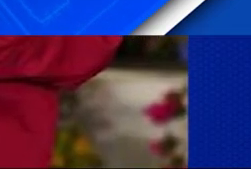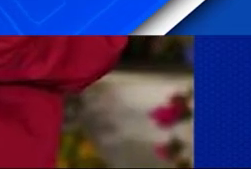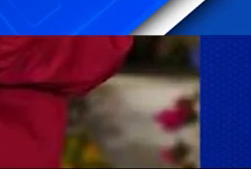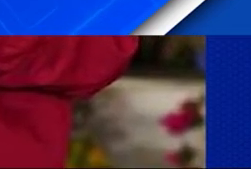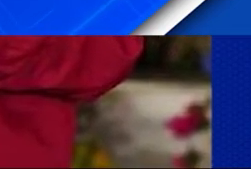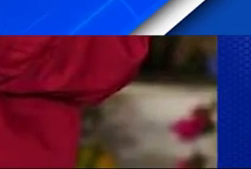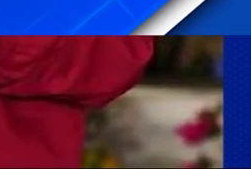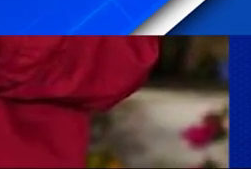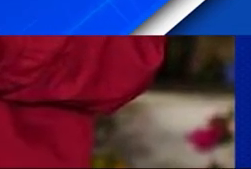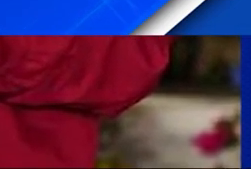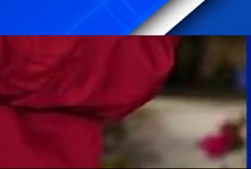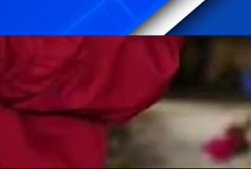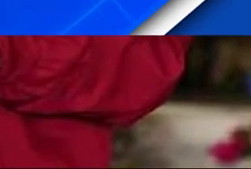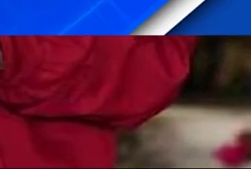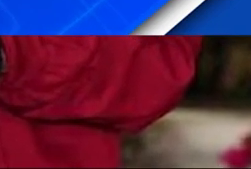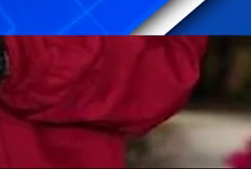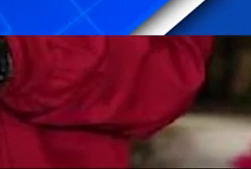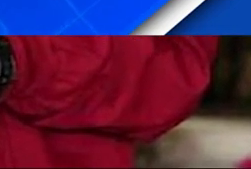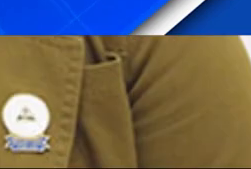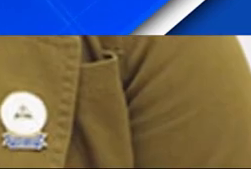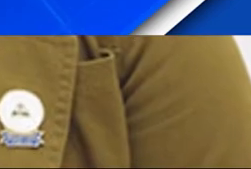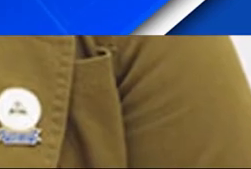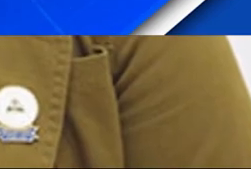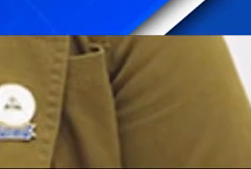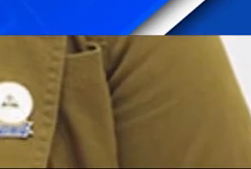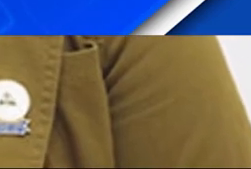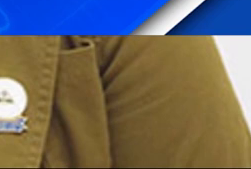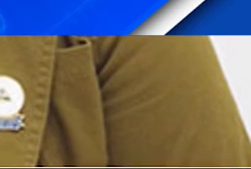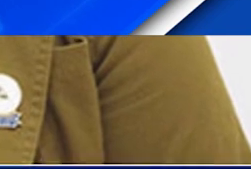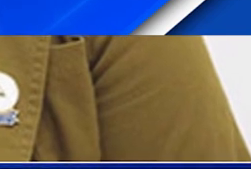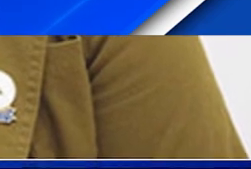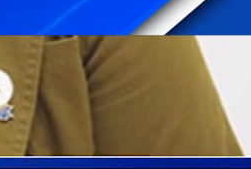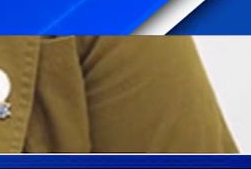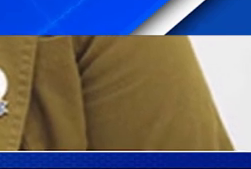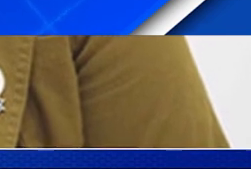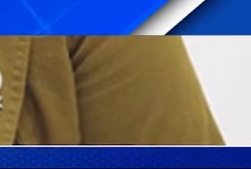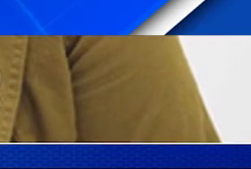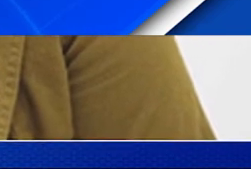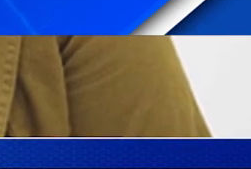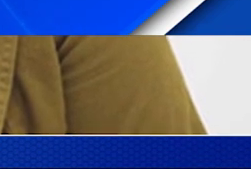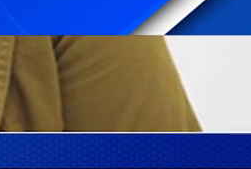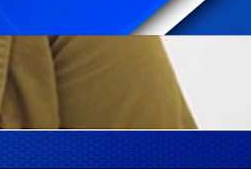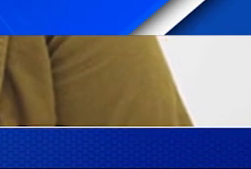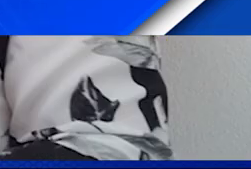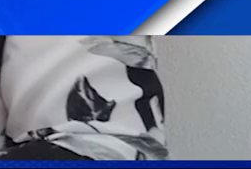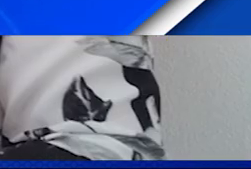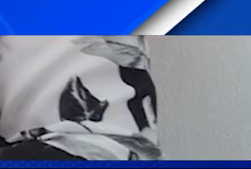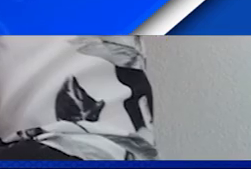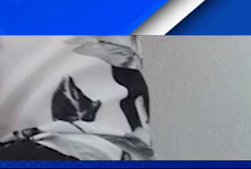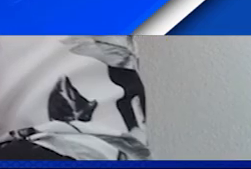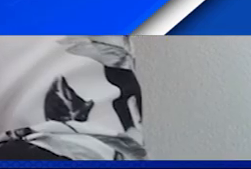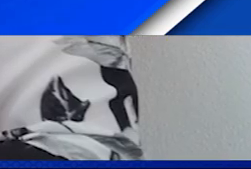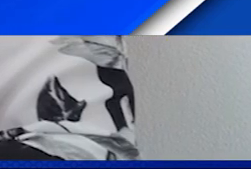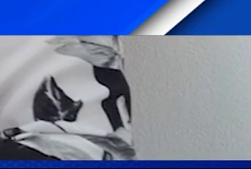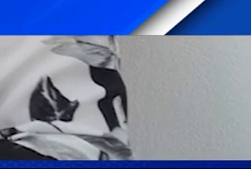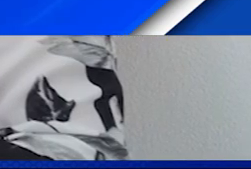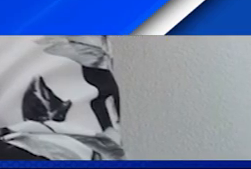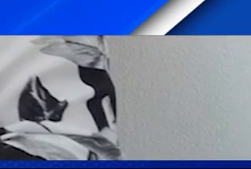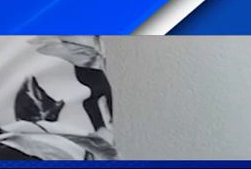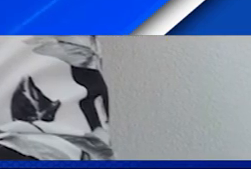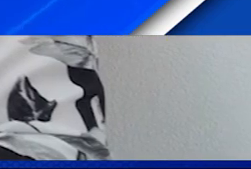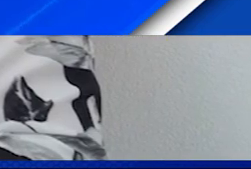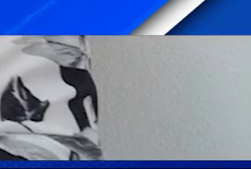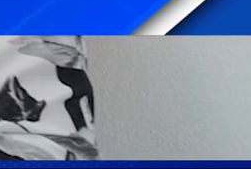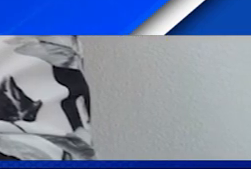continua en el país en los últimos cuatro años Así mismo no incurren en las prohibiciones de